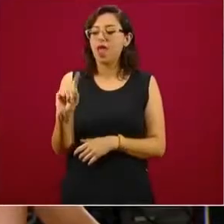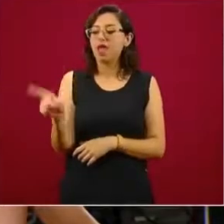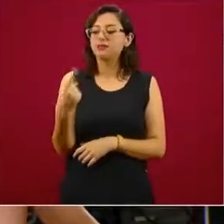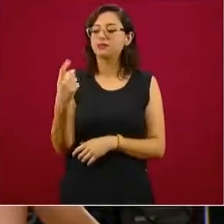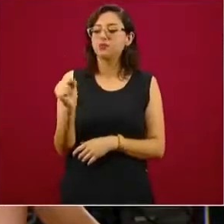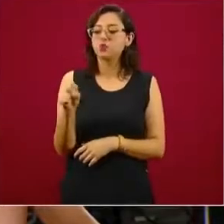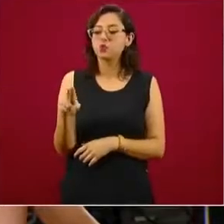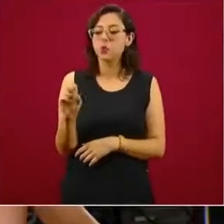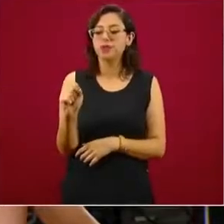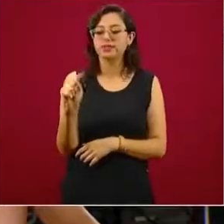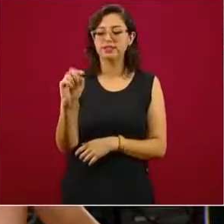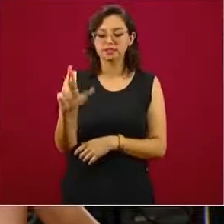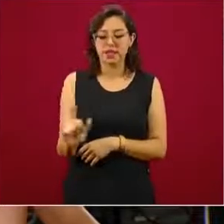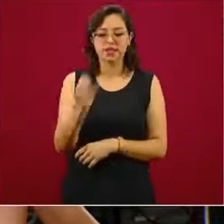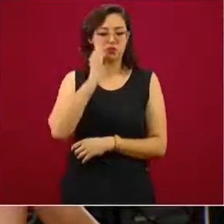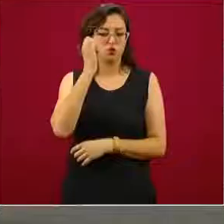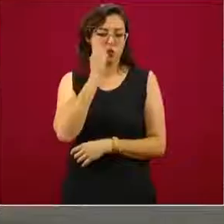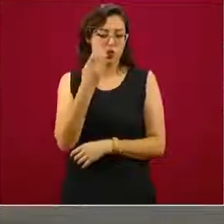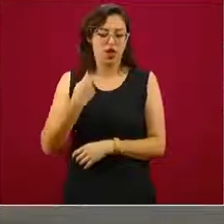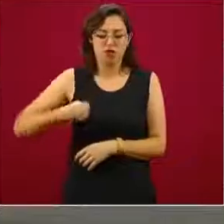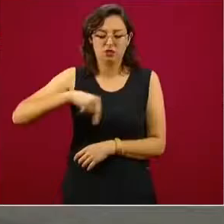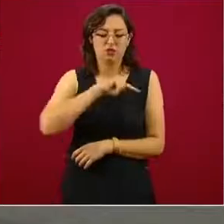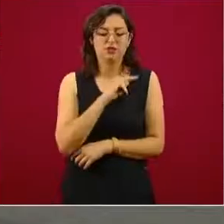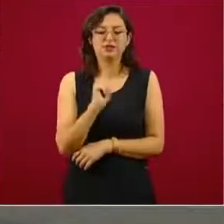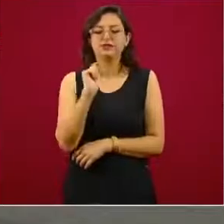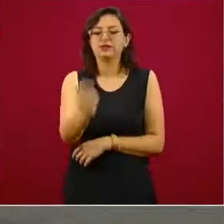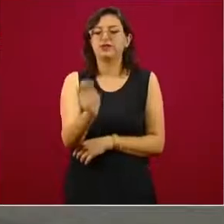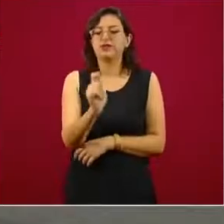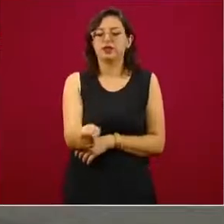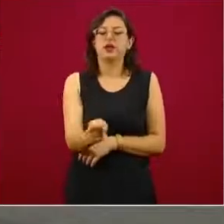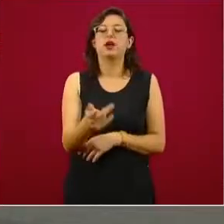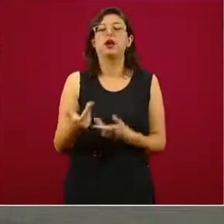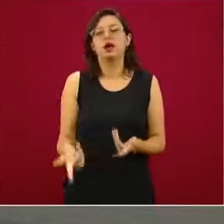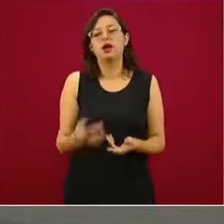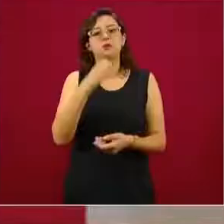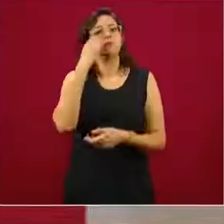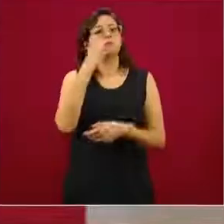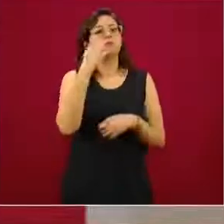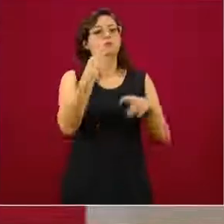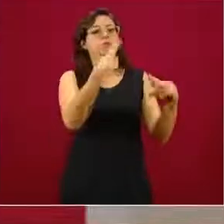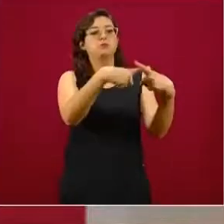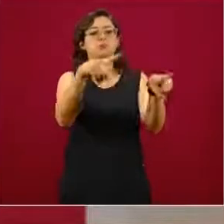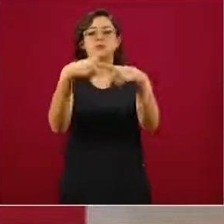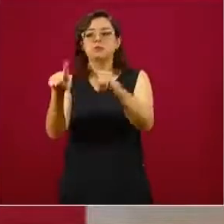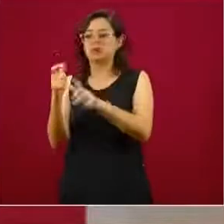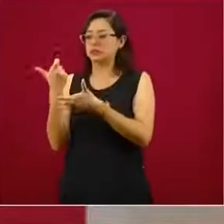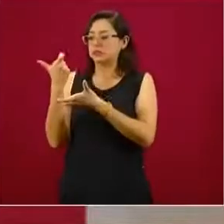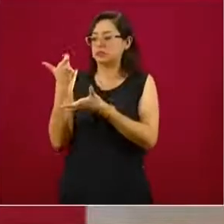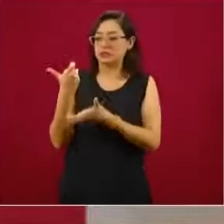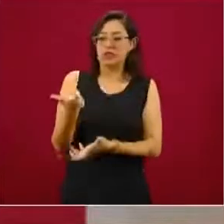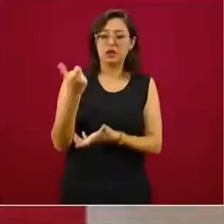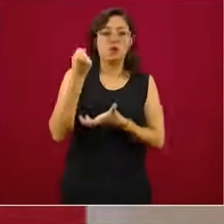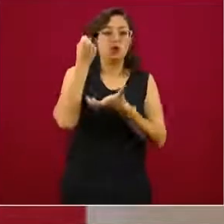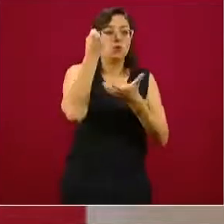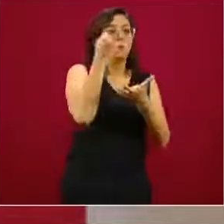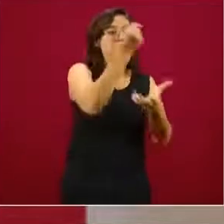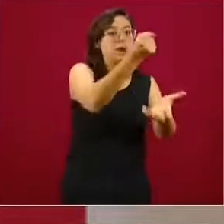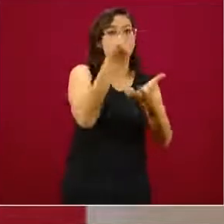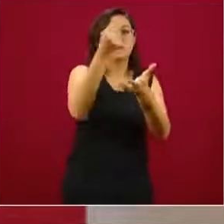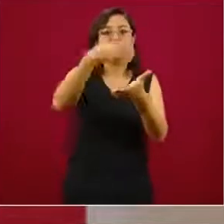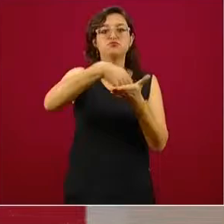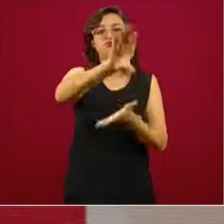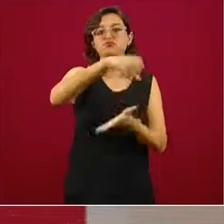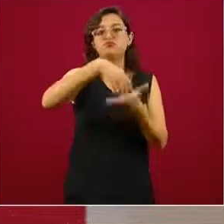es un programa en el cual se le están transfiriendo recursos a las escuelas para que puedan mejorar